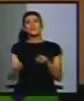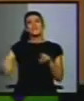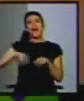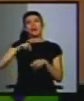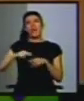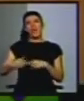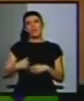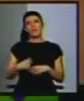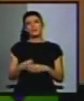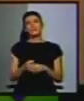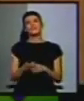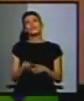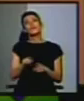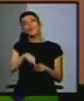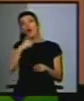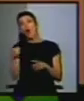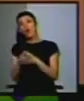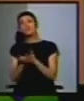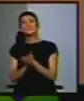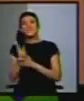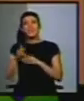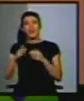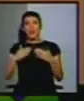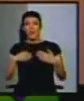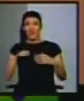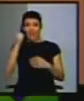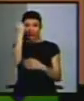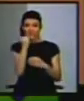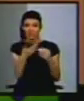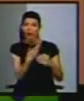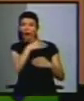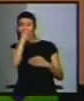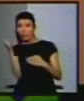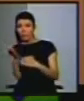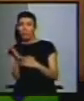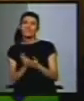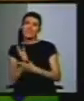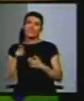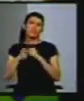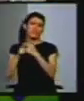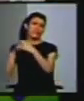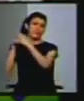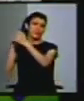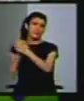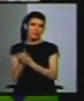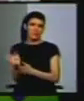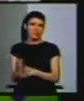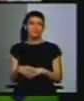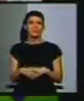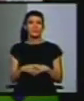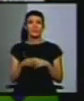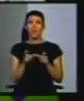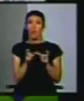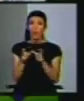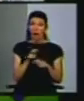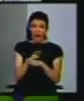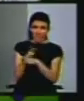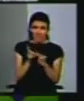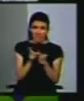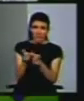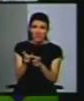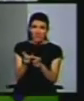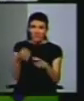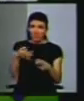El resto continuó la pelea en la salida del casino. Los guardias de seguridad no hicieron absolutamente